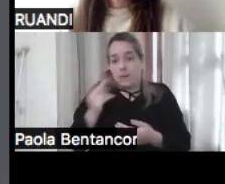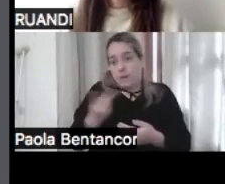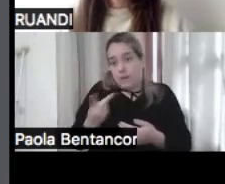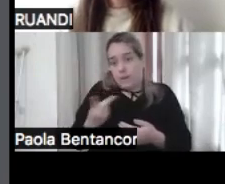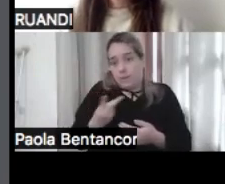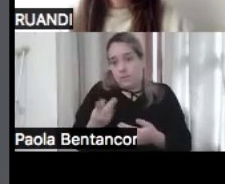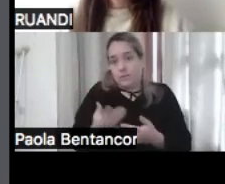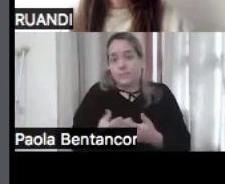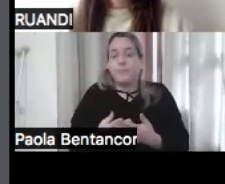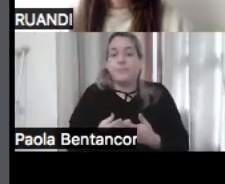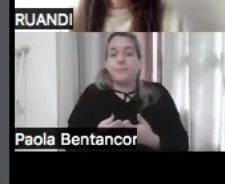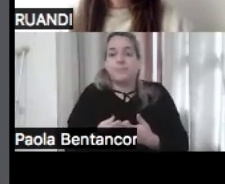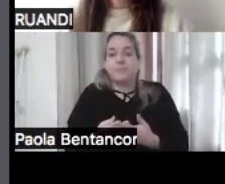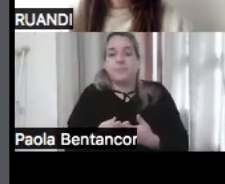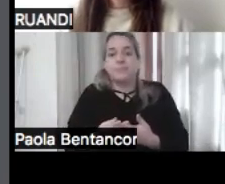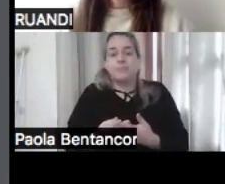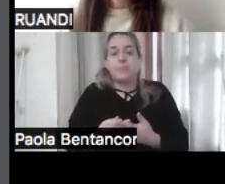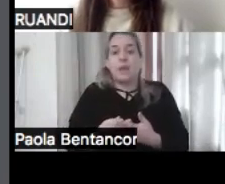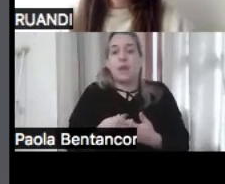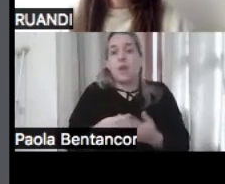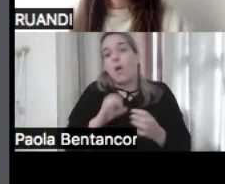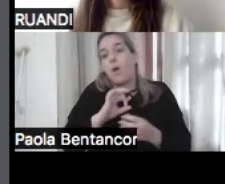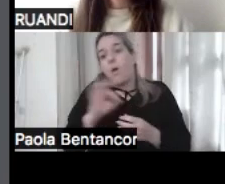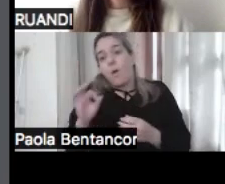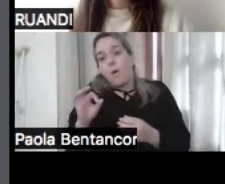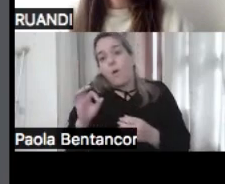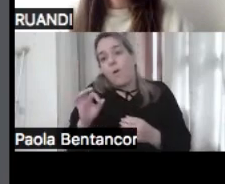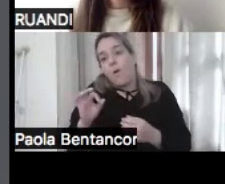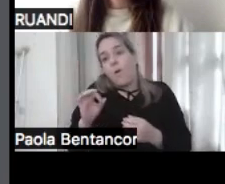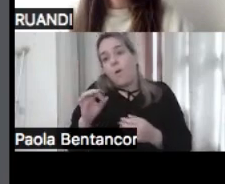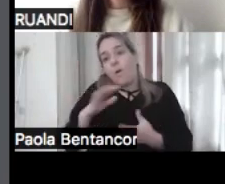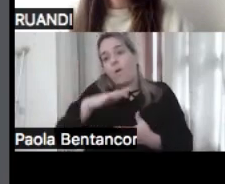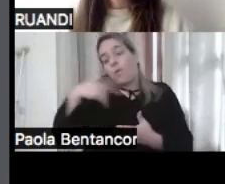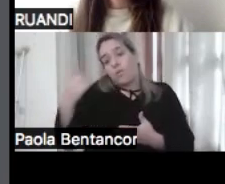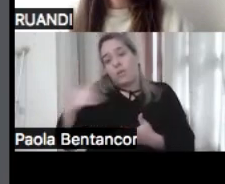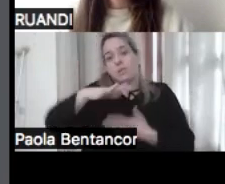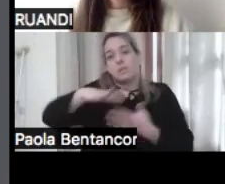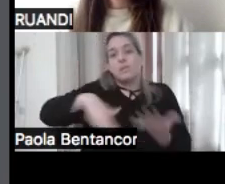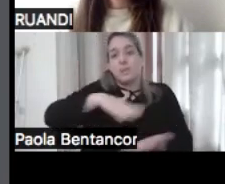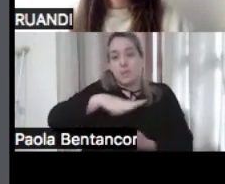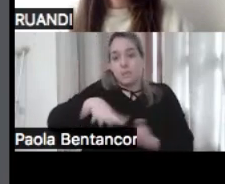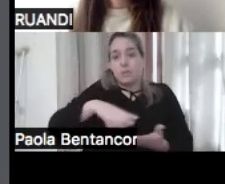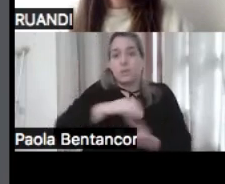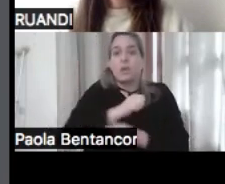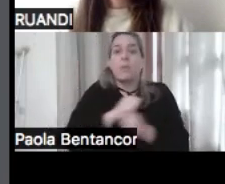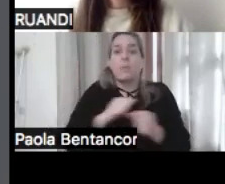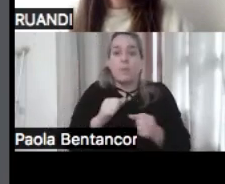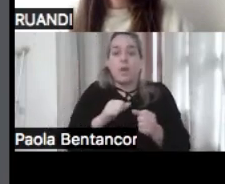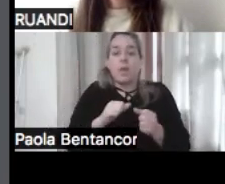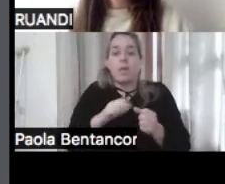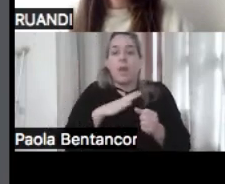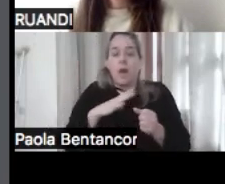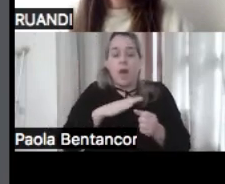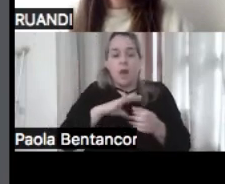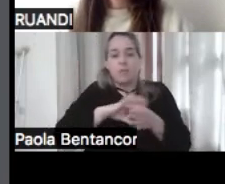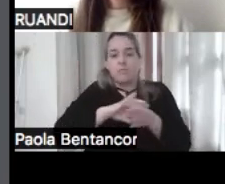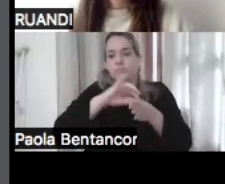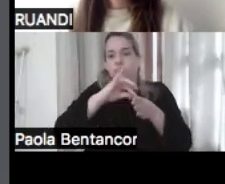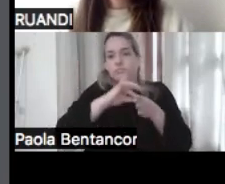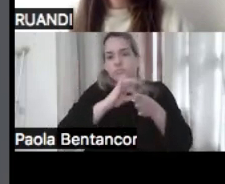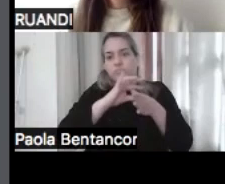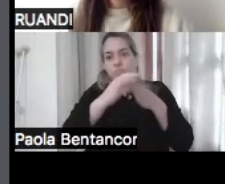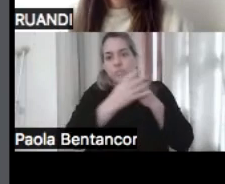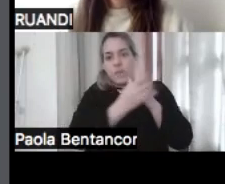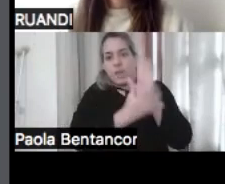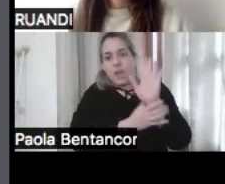Y en otras ocasiones, directamente se puede conseguir, por ejemplo, una férula que construimos una vez. Yo no la